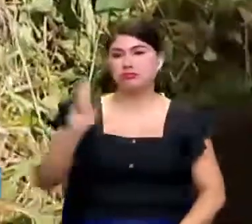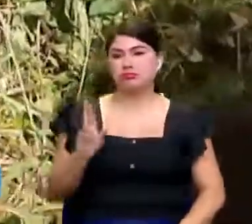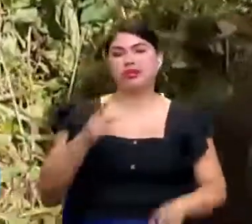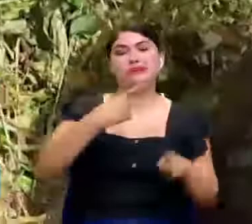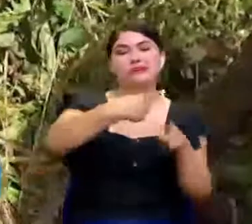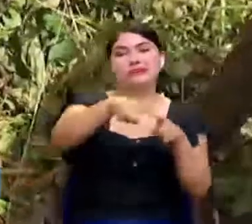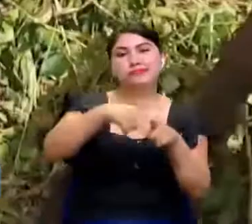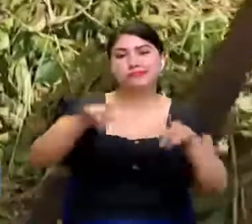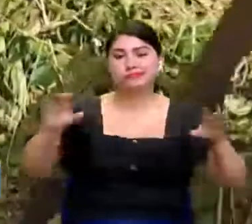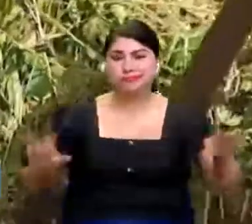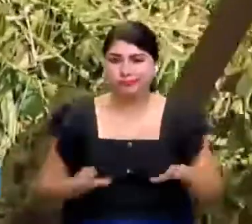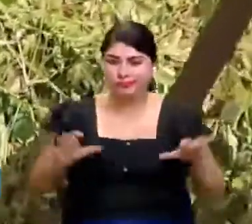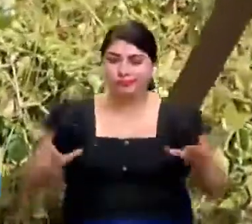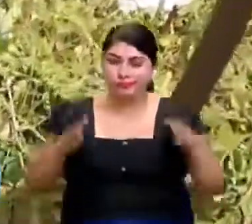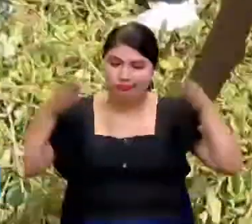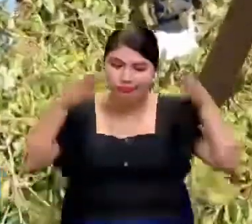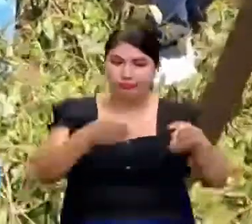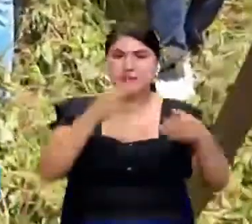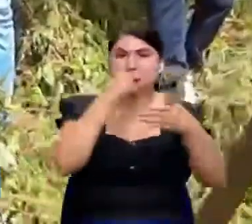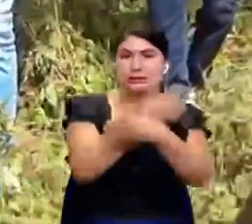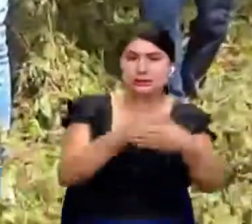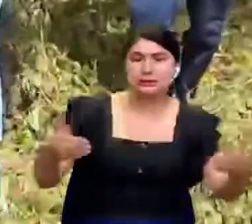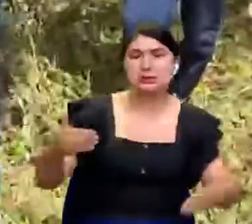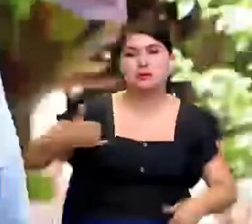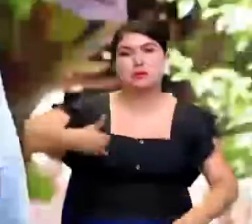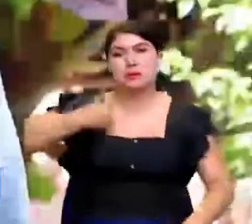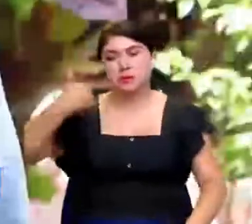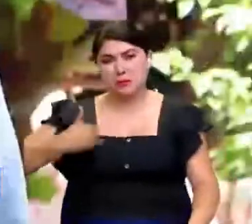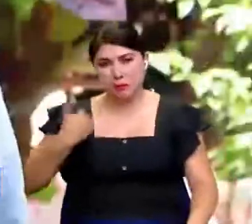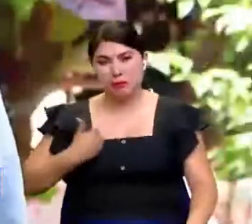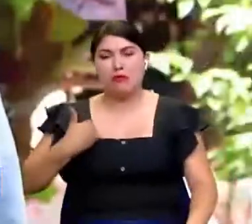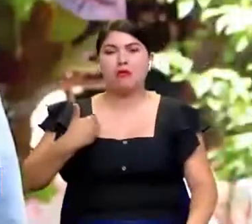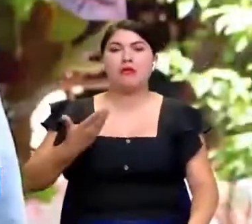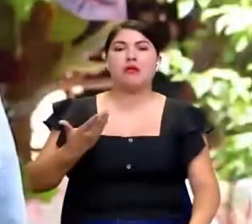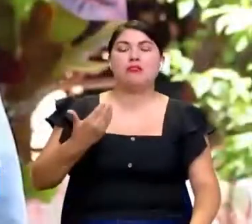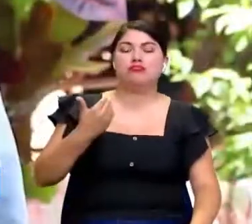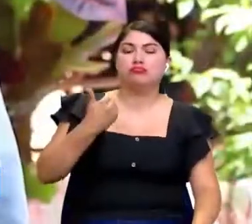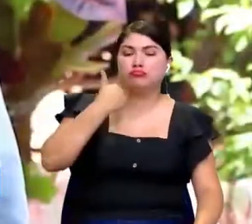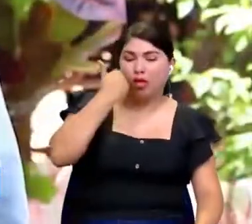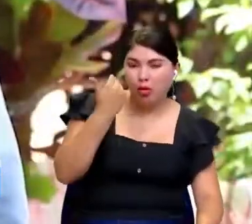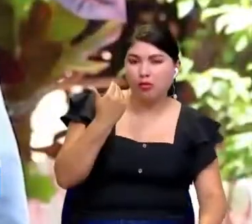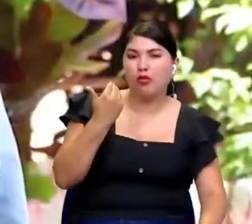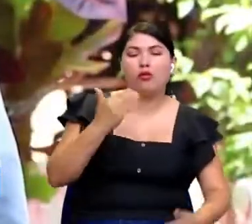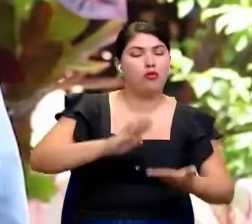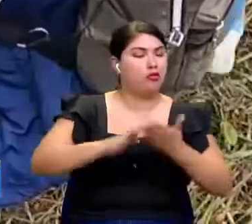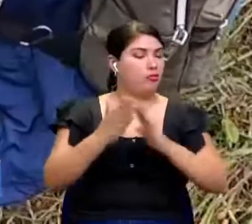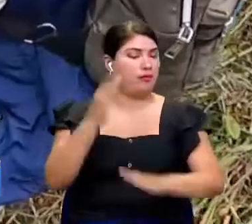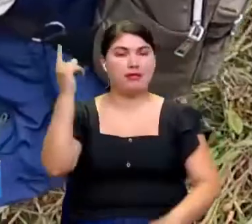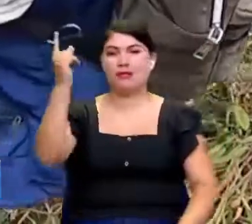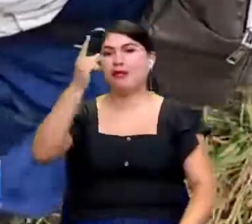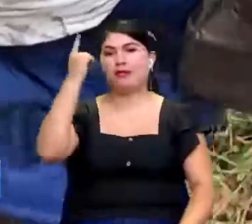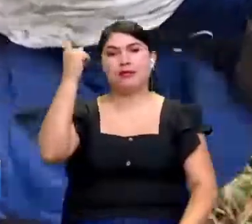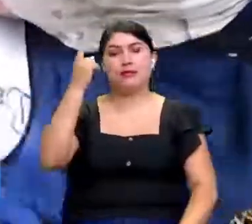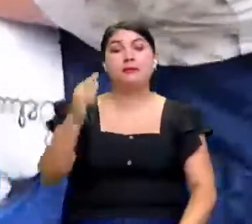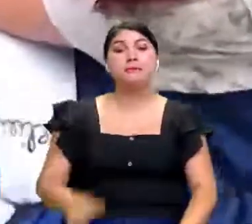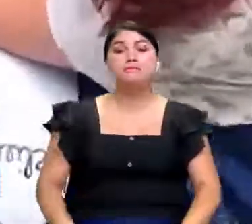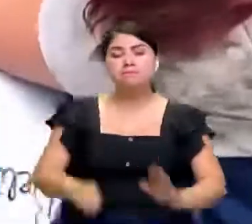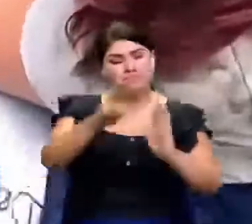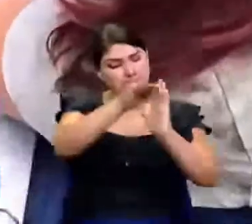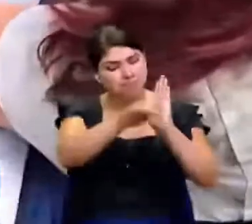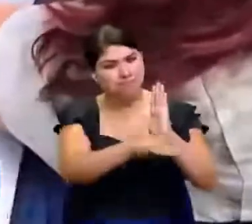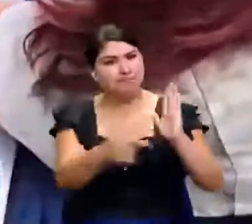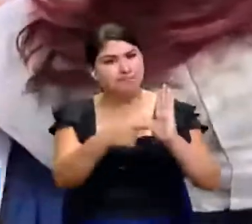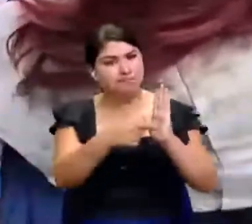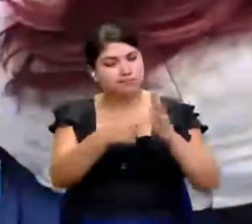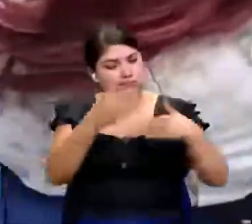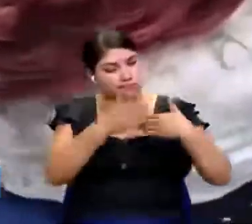tener diferentes actividades dirigidas a los niños jóvenes adolescentes y comunidad en general la programación que